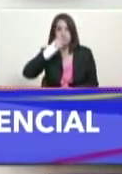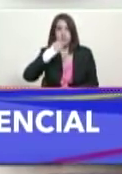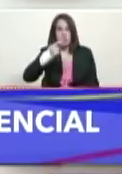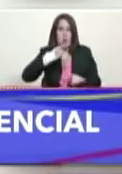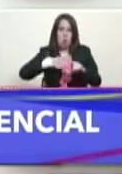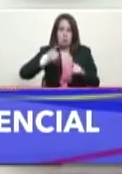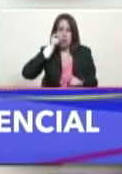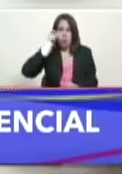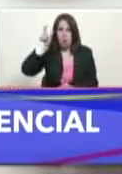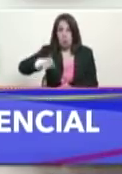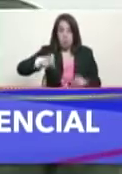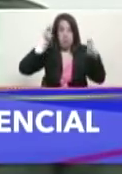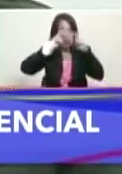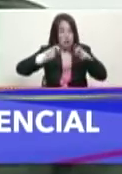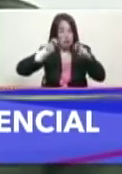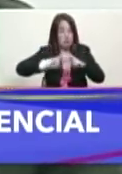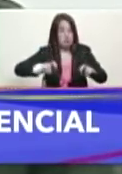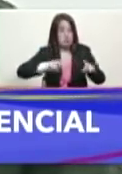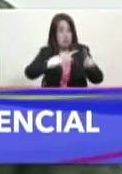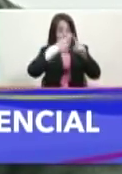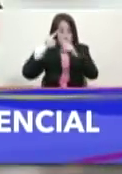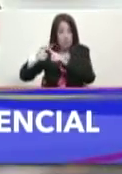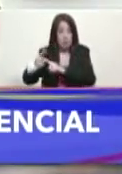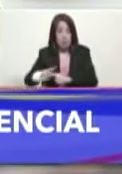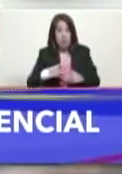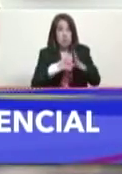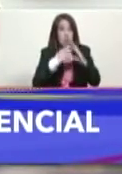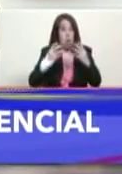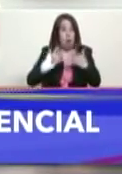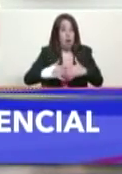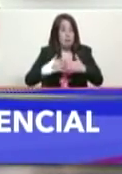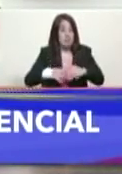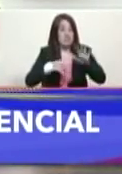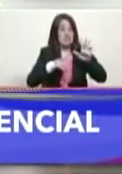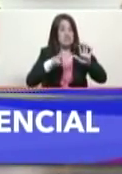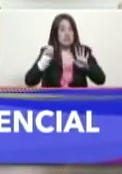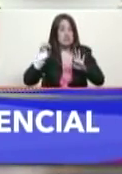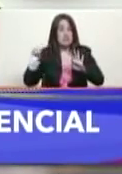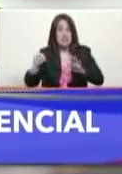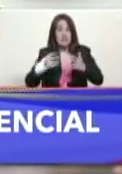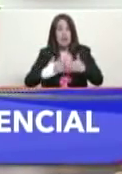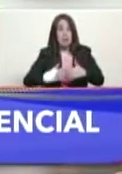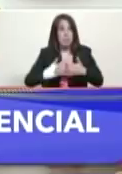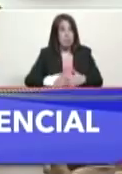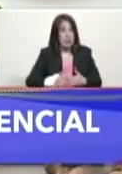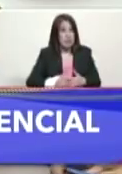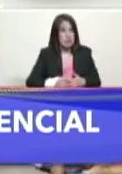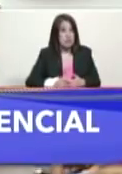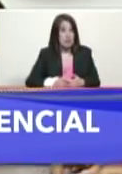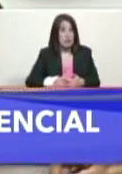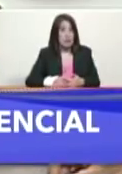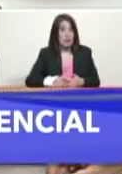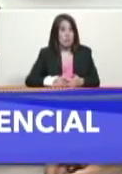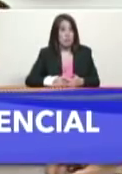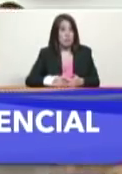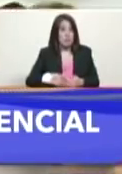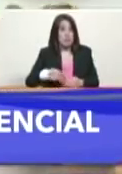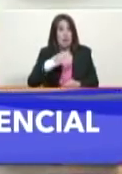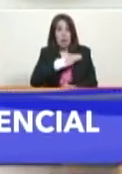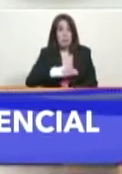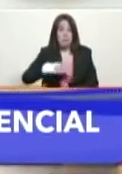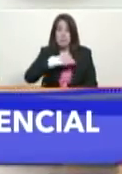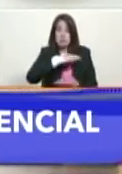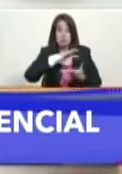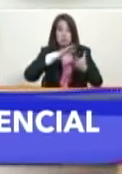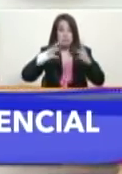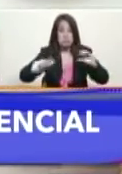Medina, revisar pues con todas las empresas, las 700 empresas de la gran misión Abastecimiento Soberano, que todos